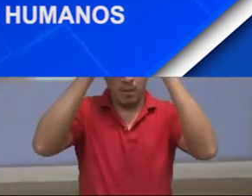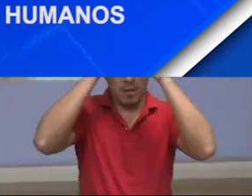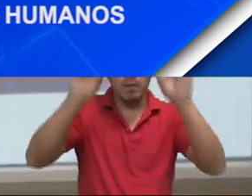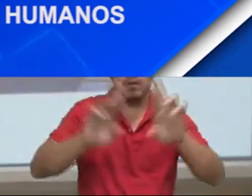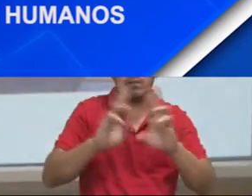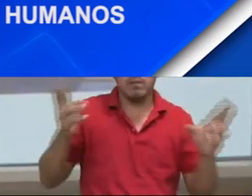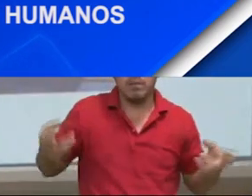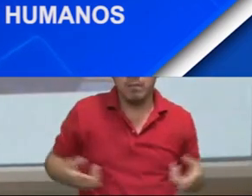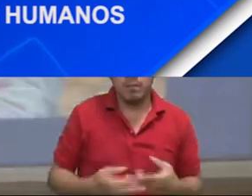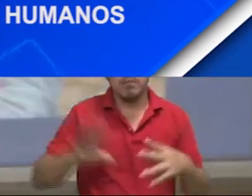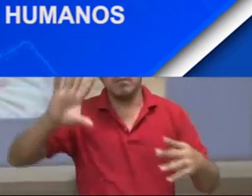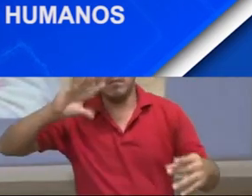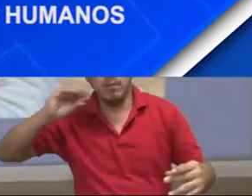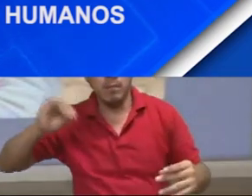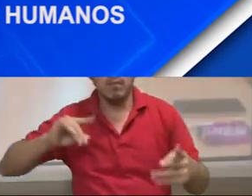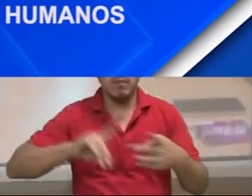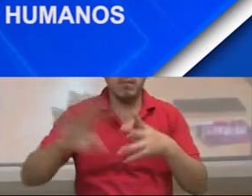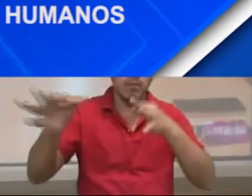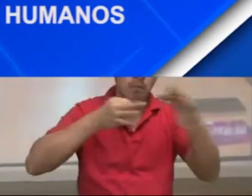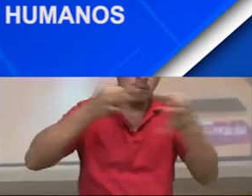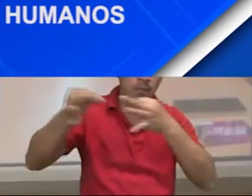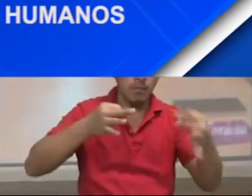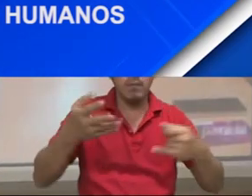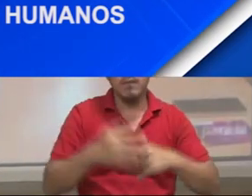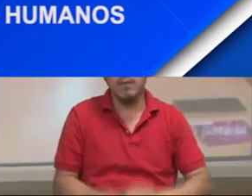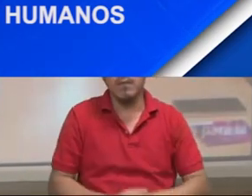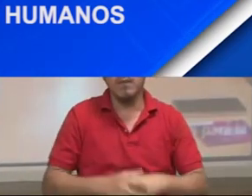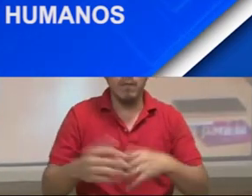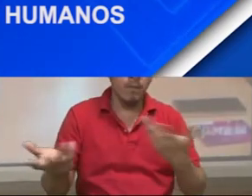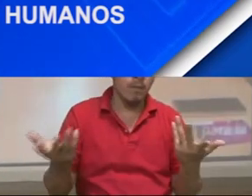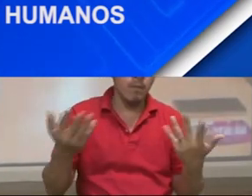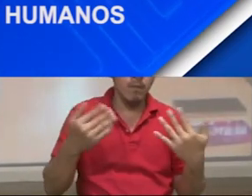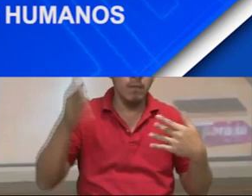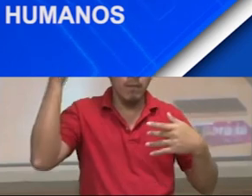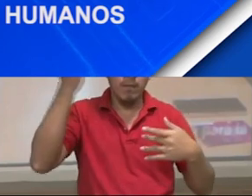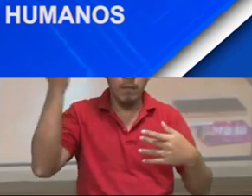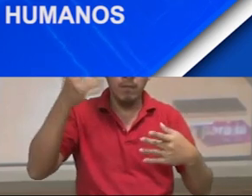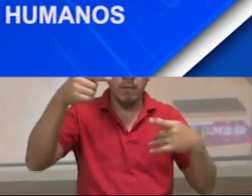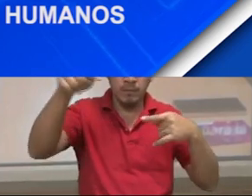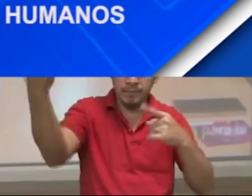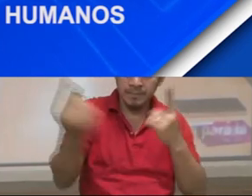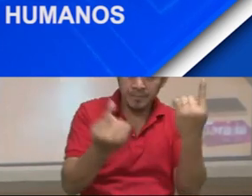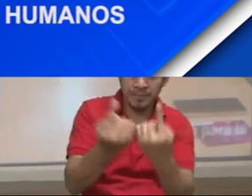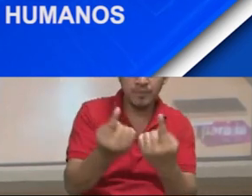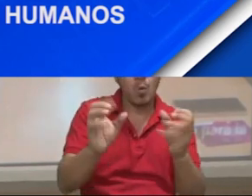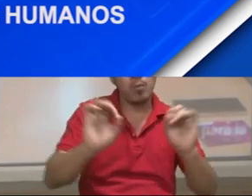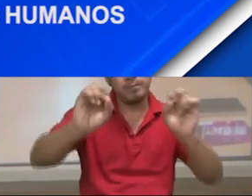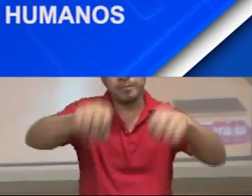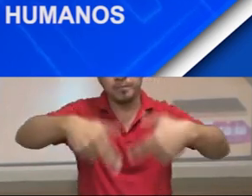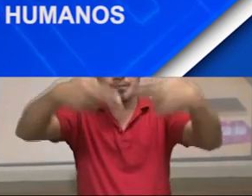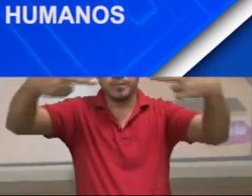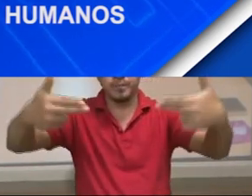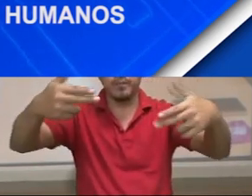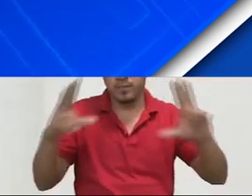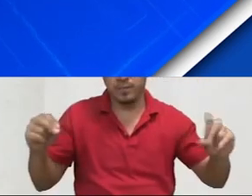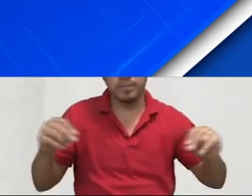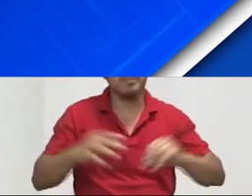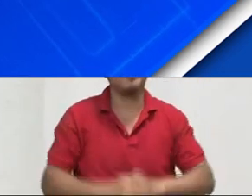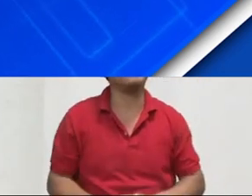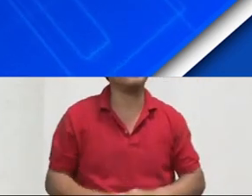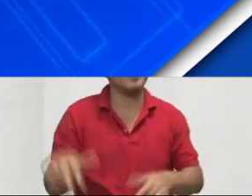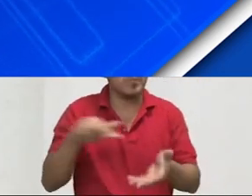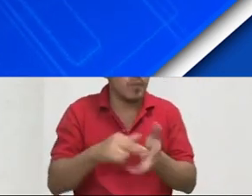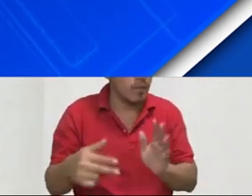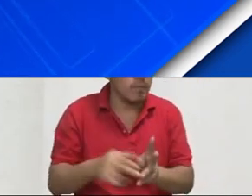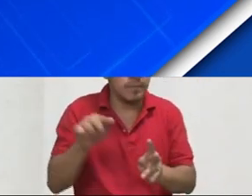visitas en 145 municipios, con una cobertura del 95% del territorio nacional. Lo que